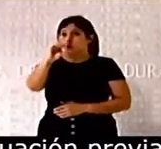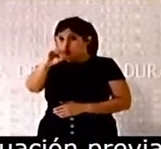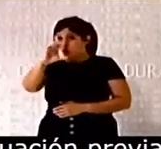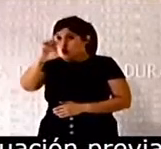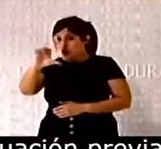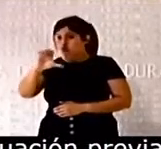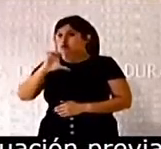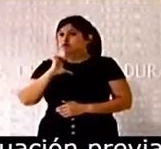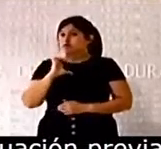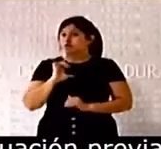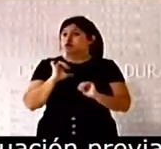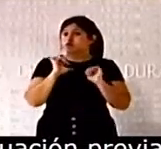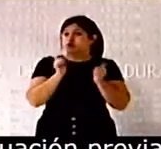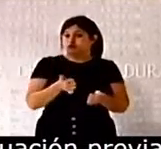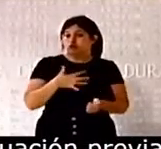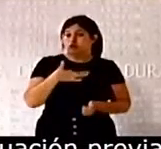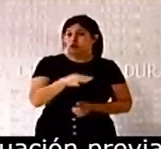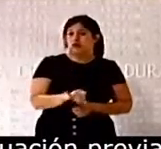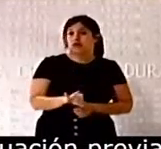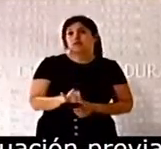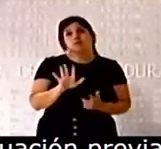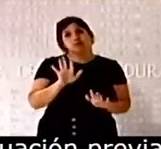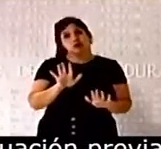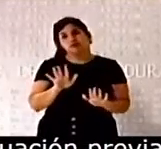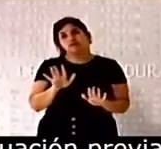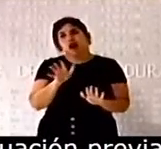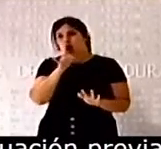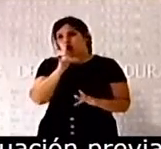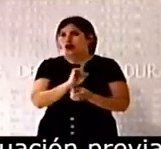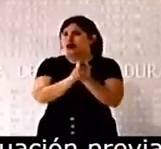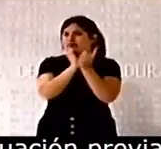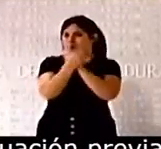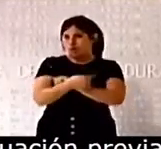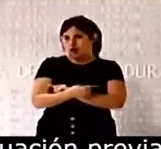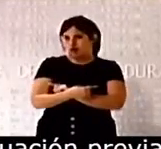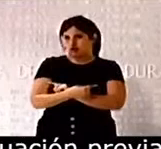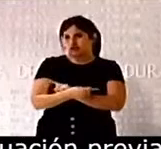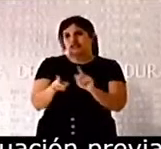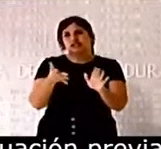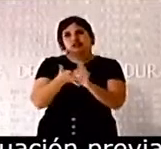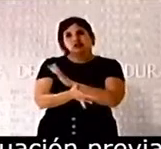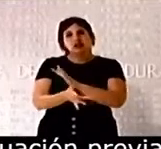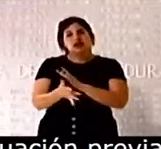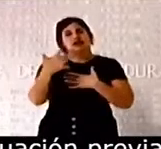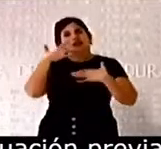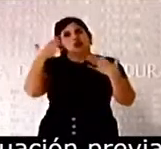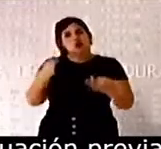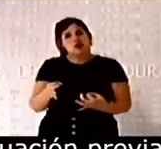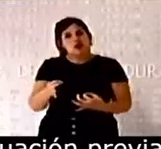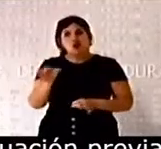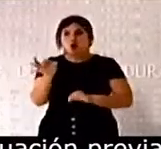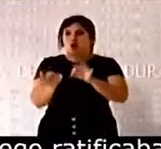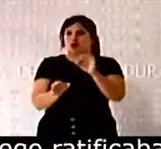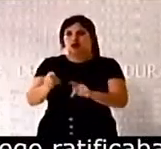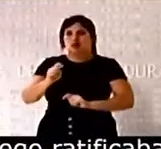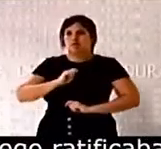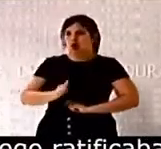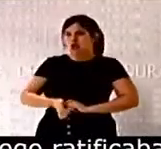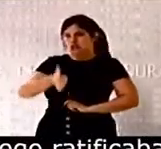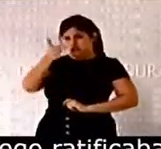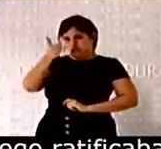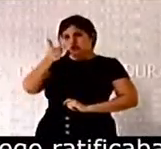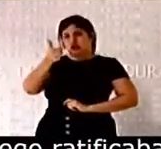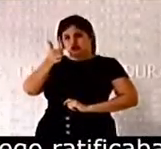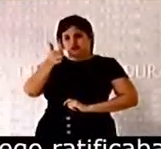en marcha y luego ratificaba o no la Sala. Yo creo que esto nos da más seguridad jurídica, sin duda ninguna, nos da más seguridad